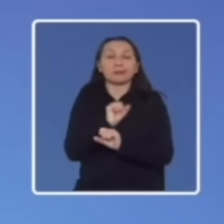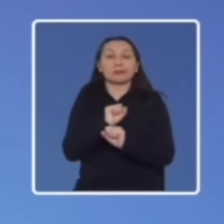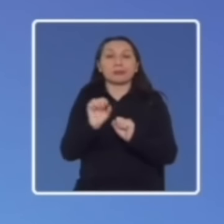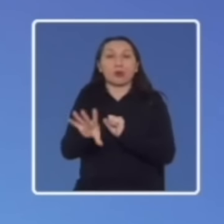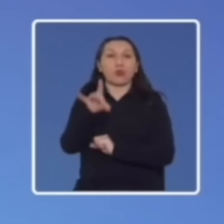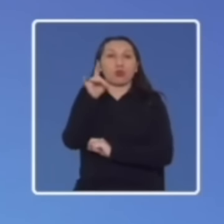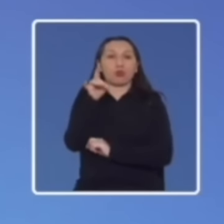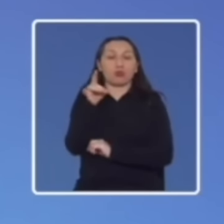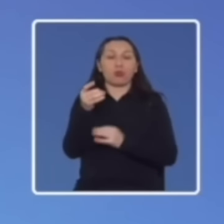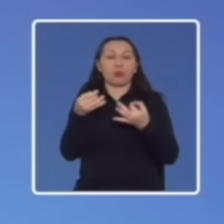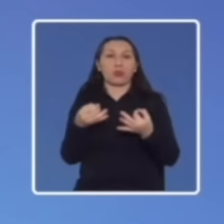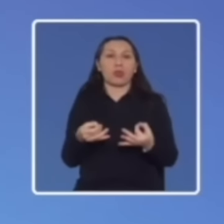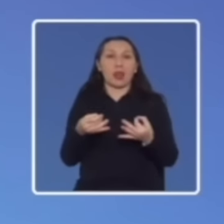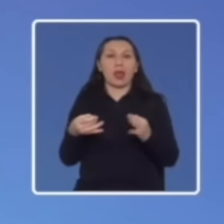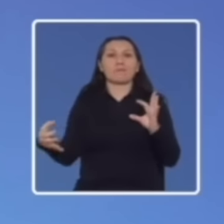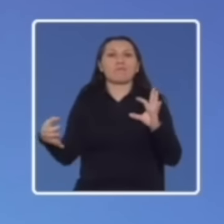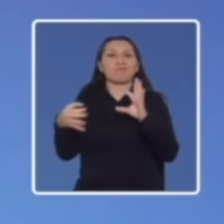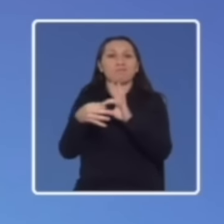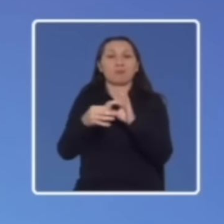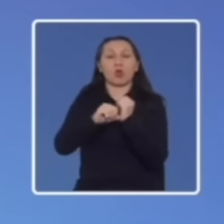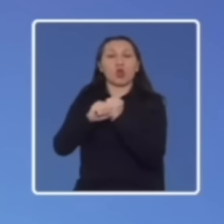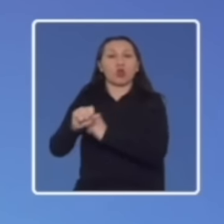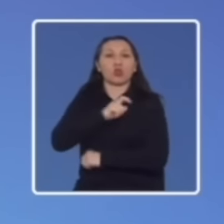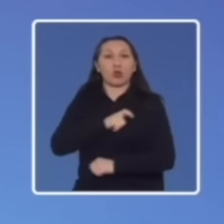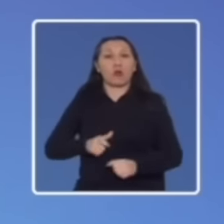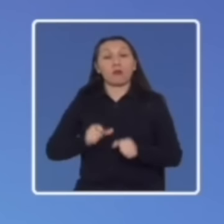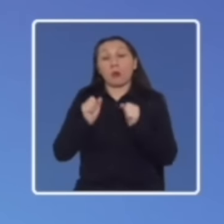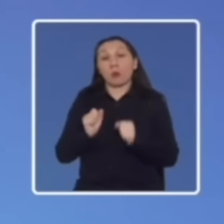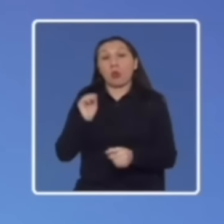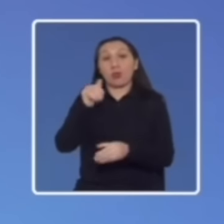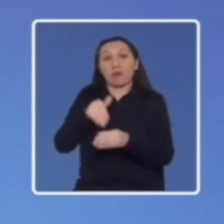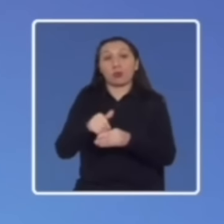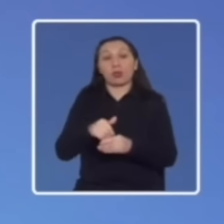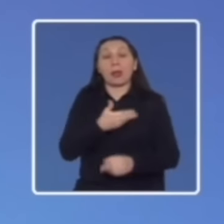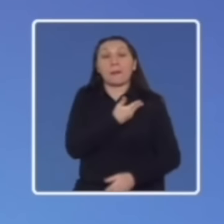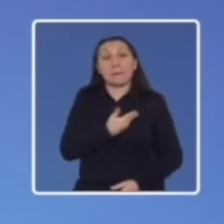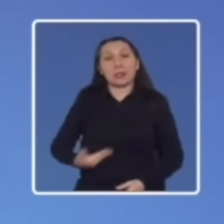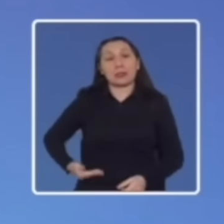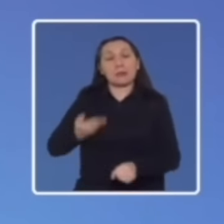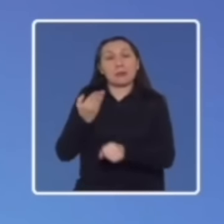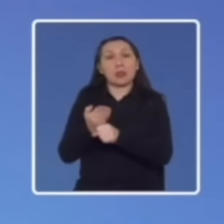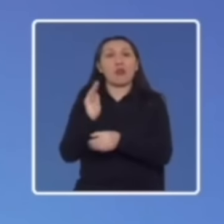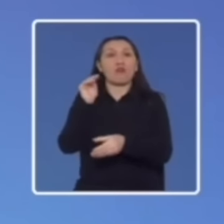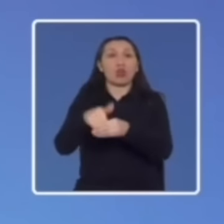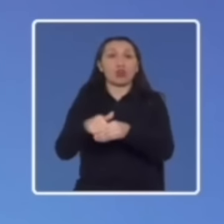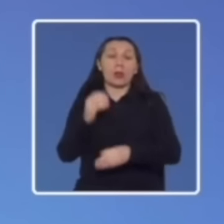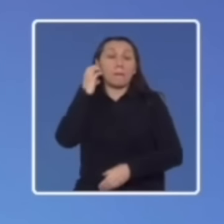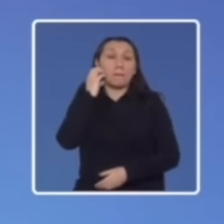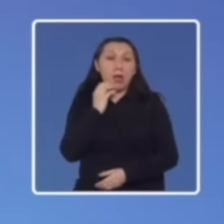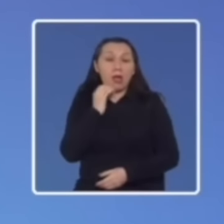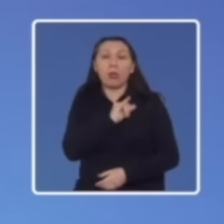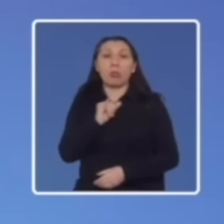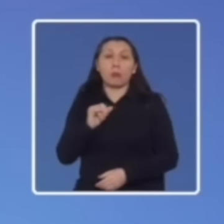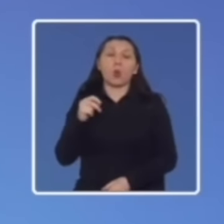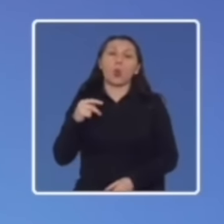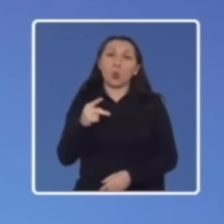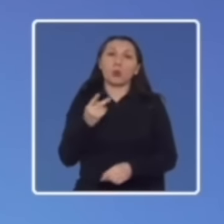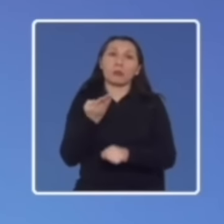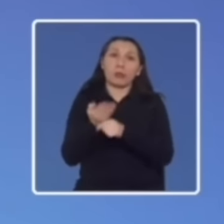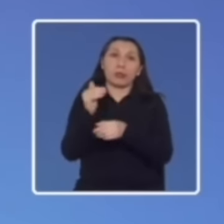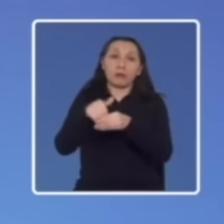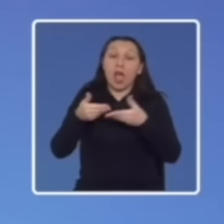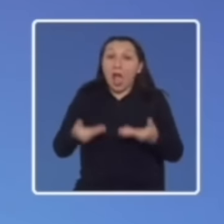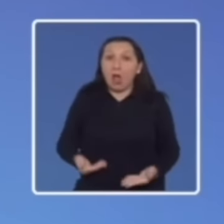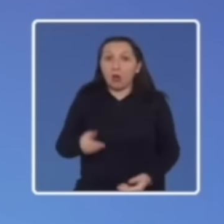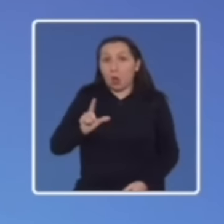el eh la sintonía con la oposición para poder votarla de hecho el presidente pido que se votara en mayo luego en junio y ahora